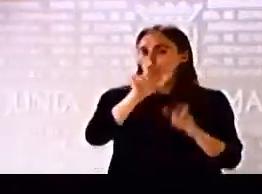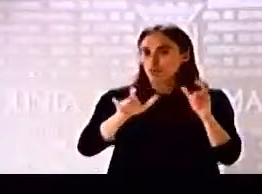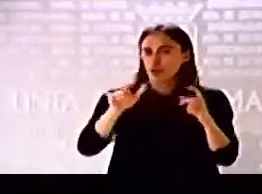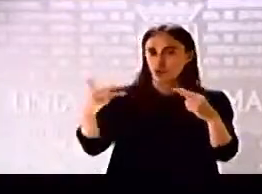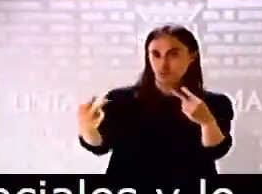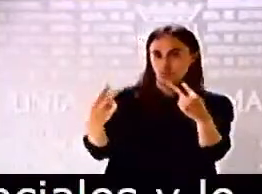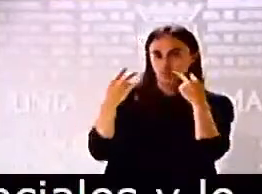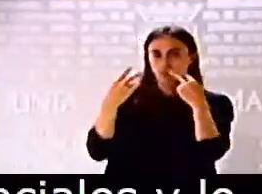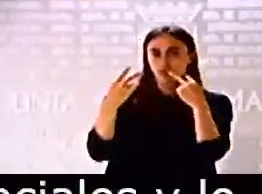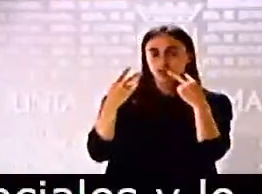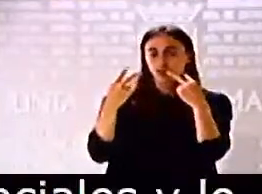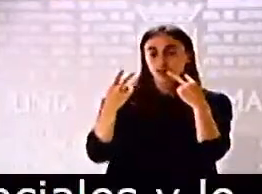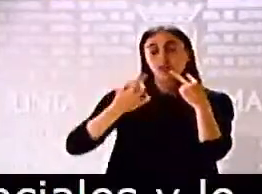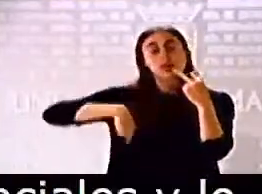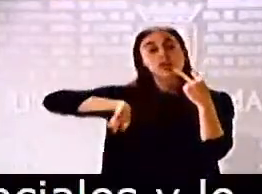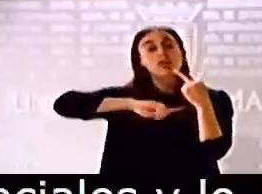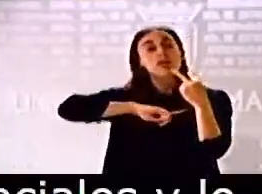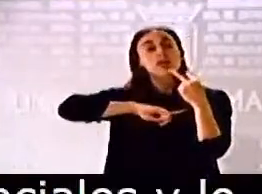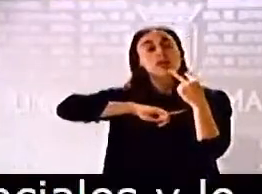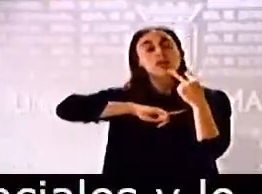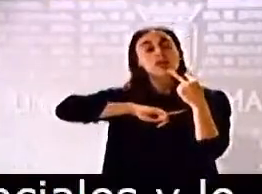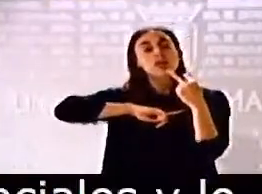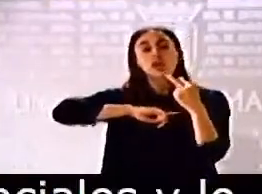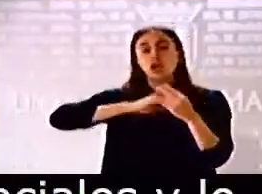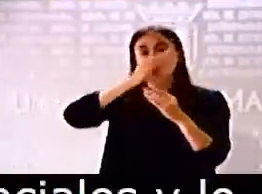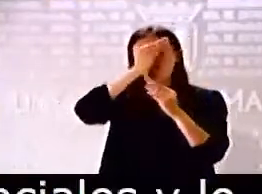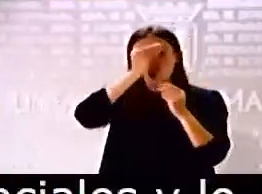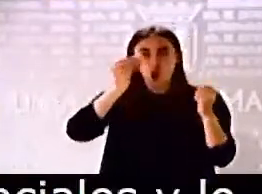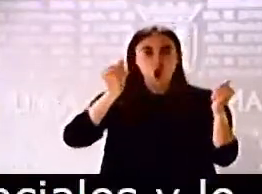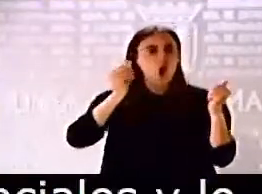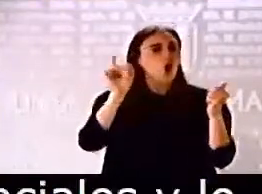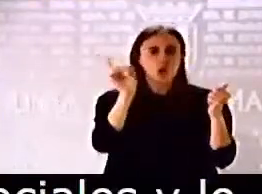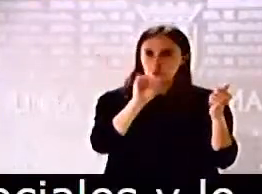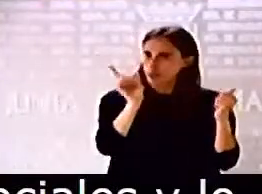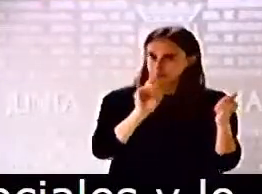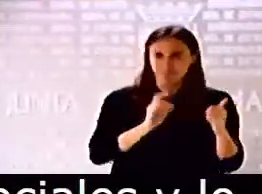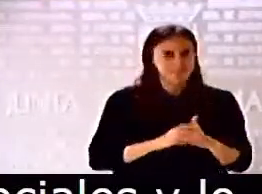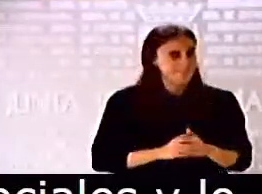ningún momento nos hemos olvidado de ellos.